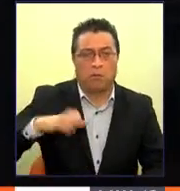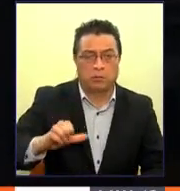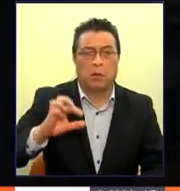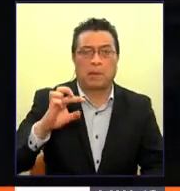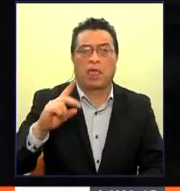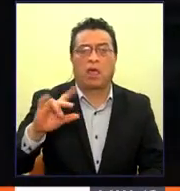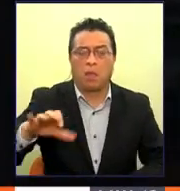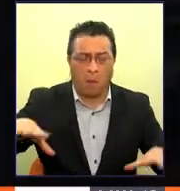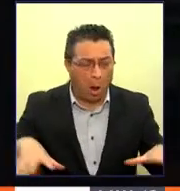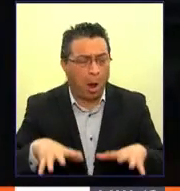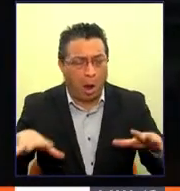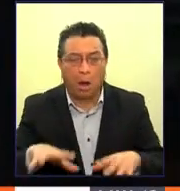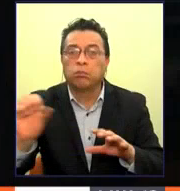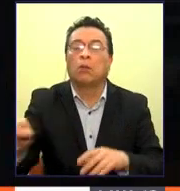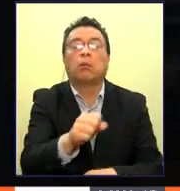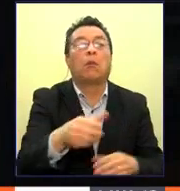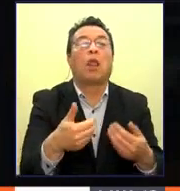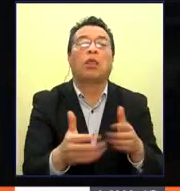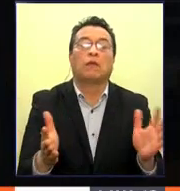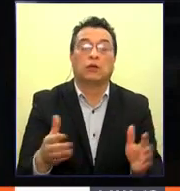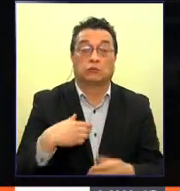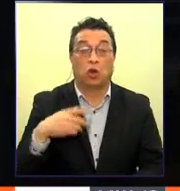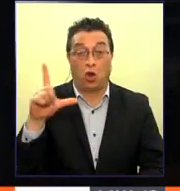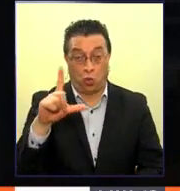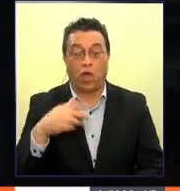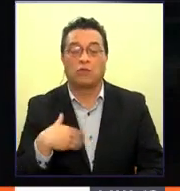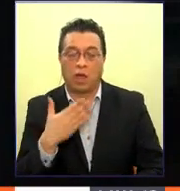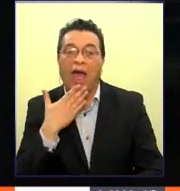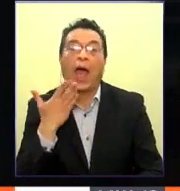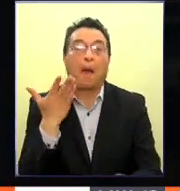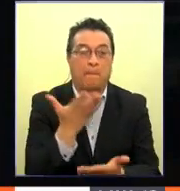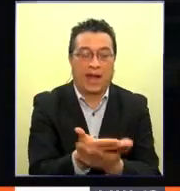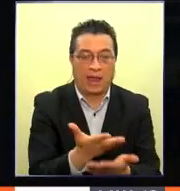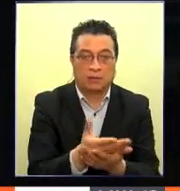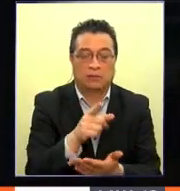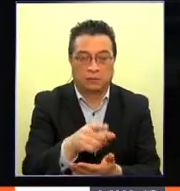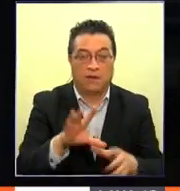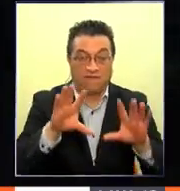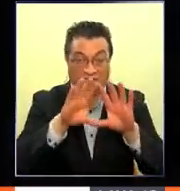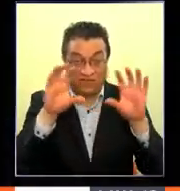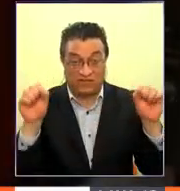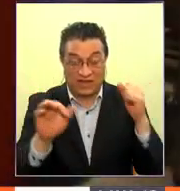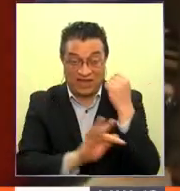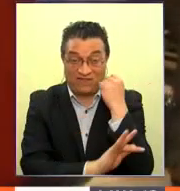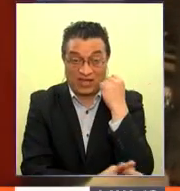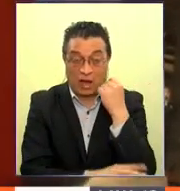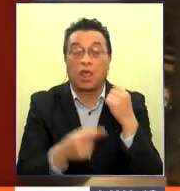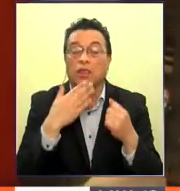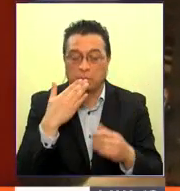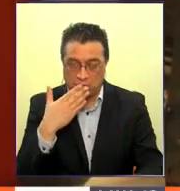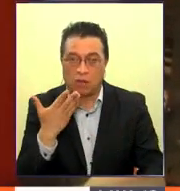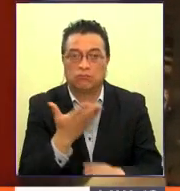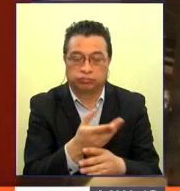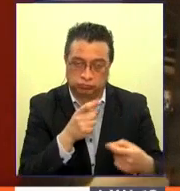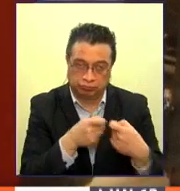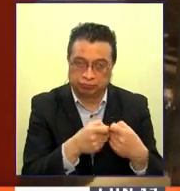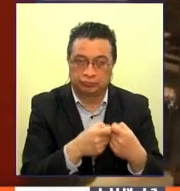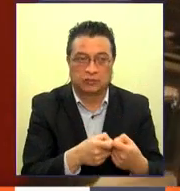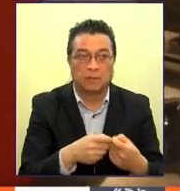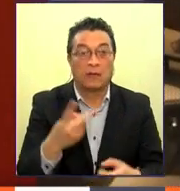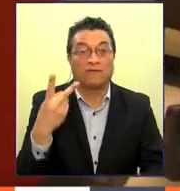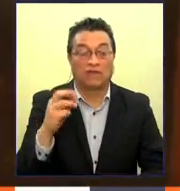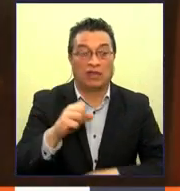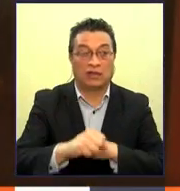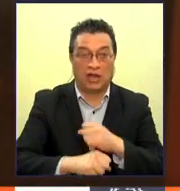caso. Nosotros vamos a apelar el lunes. El fiscal Guerra, que el fiscal de la Zona Oriente también me lo ha dicho, que va a apelar. Cifras en general de los 20 años